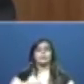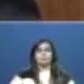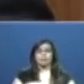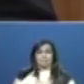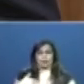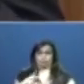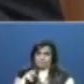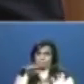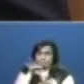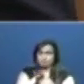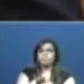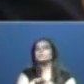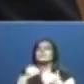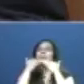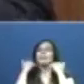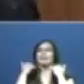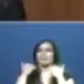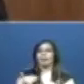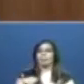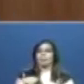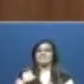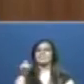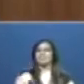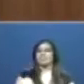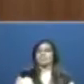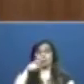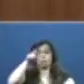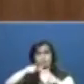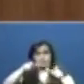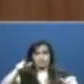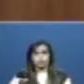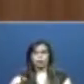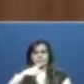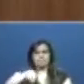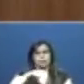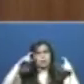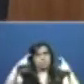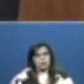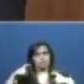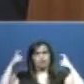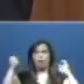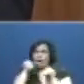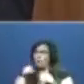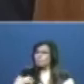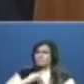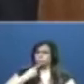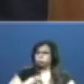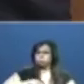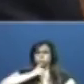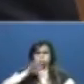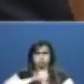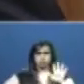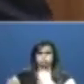punto el agradecimiento a quienes se están esforzando por mantener a pesar de todas las dificultades